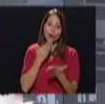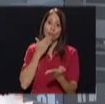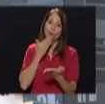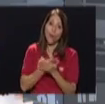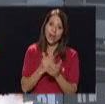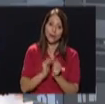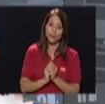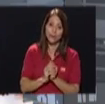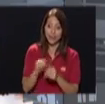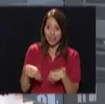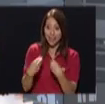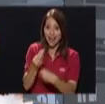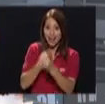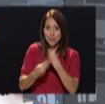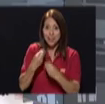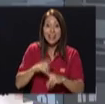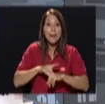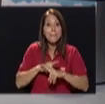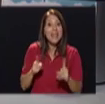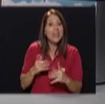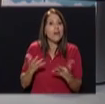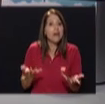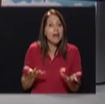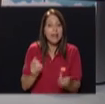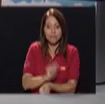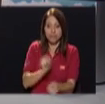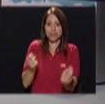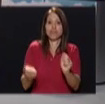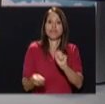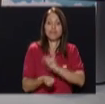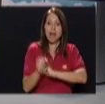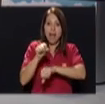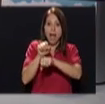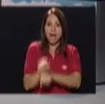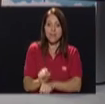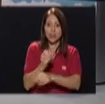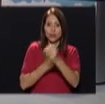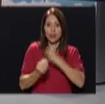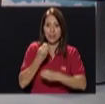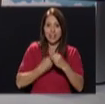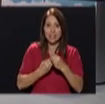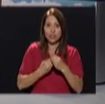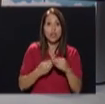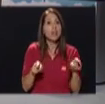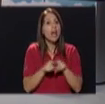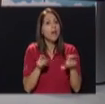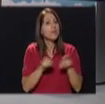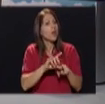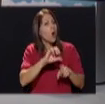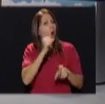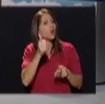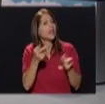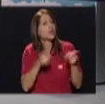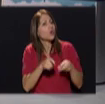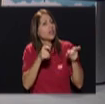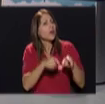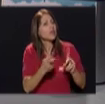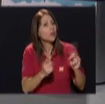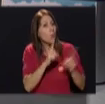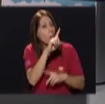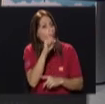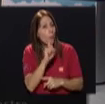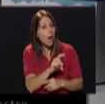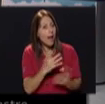al animal, pero aparte de variar sus hábitos alimenticios, ¿qué otras consecuencias tiene en la